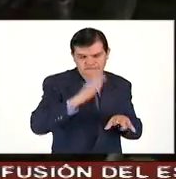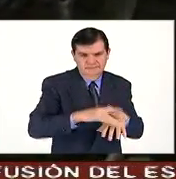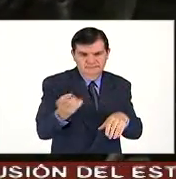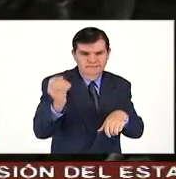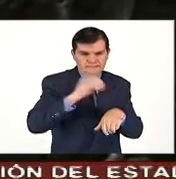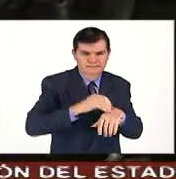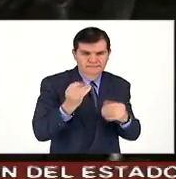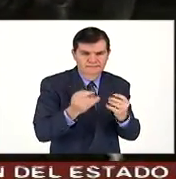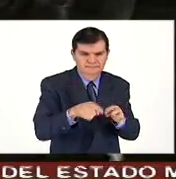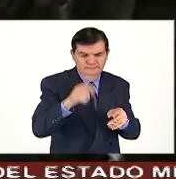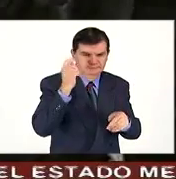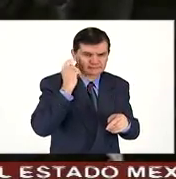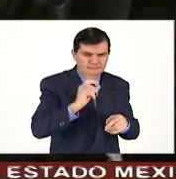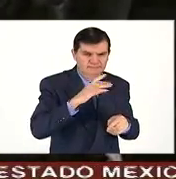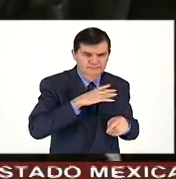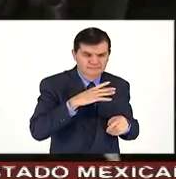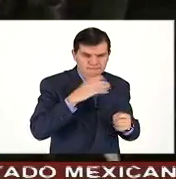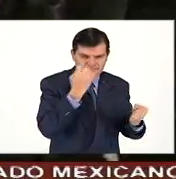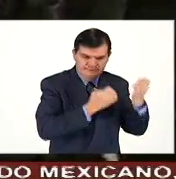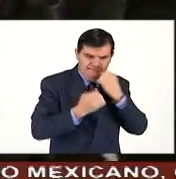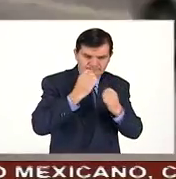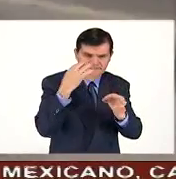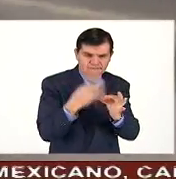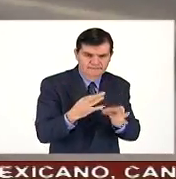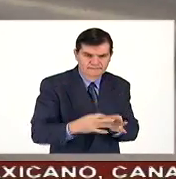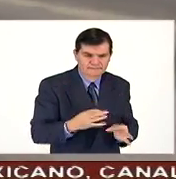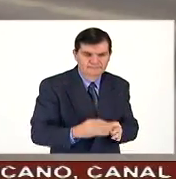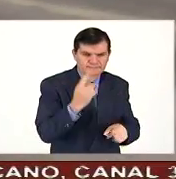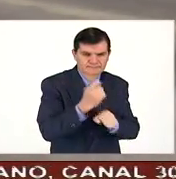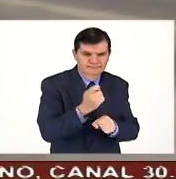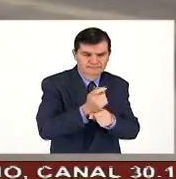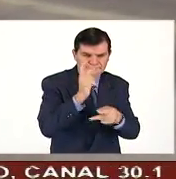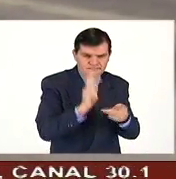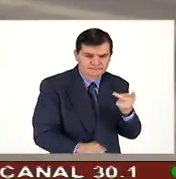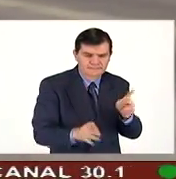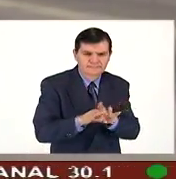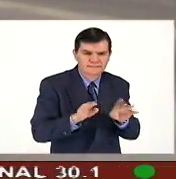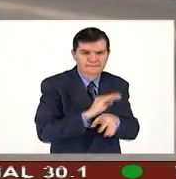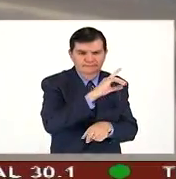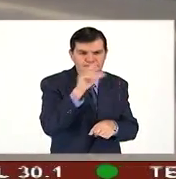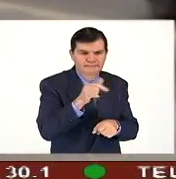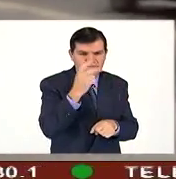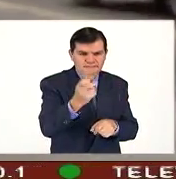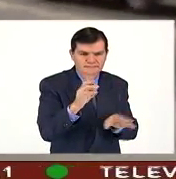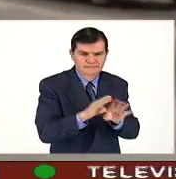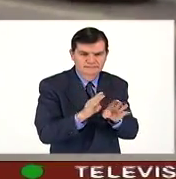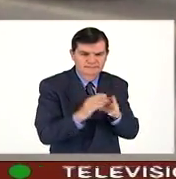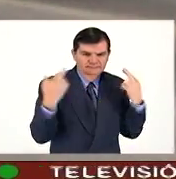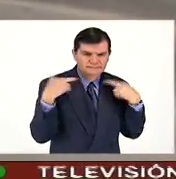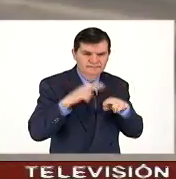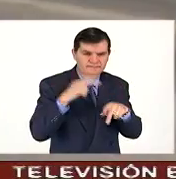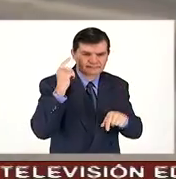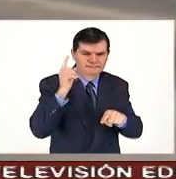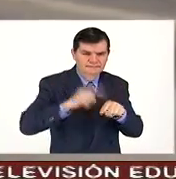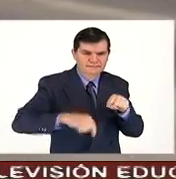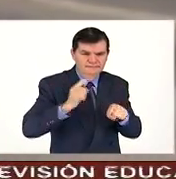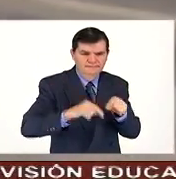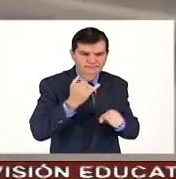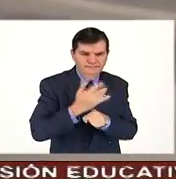Flores, dijo que Guerrero cumplió con la evaluación en su primera etapa, a pesar de que maestros intentaron